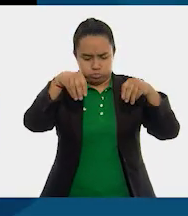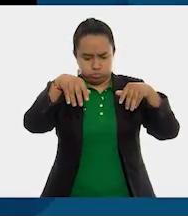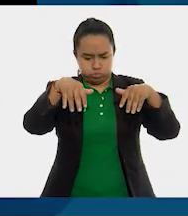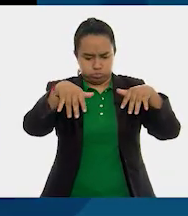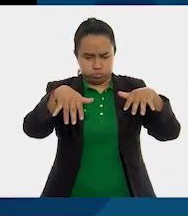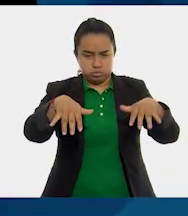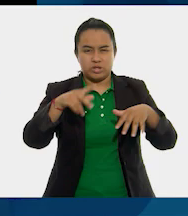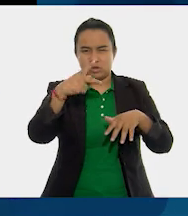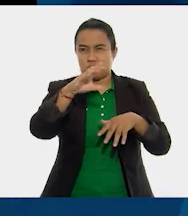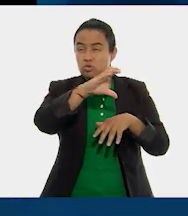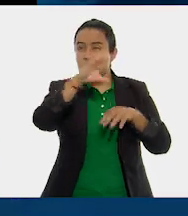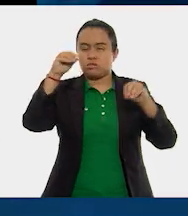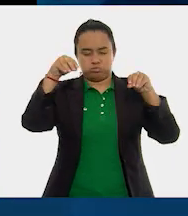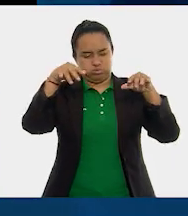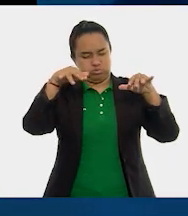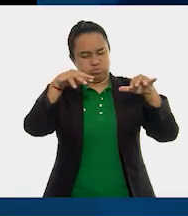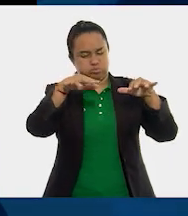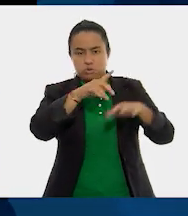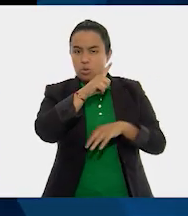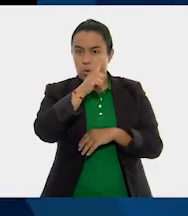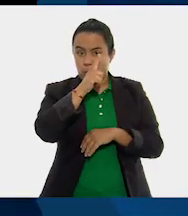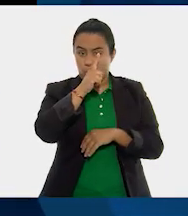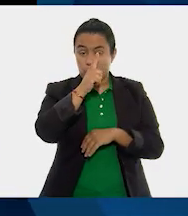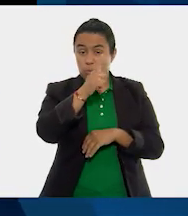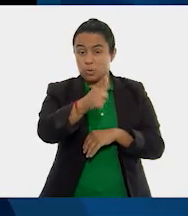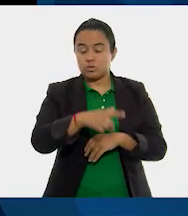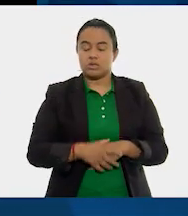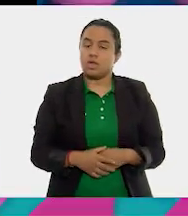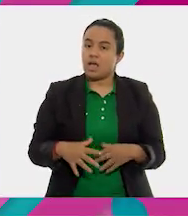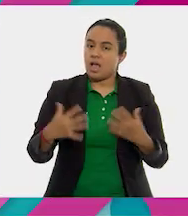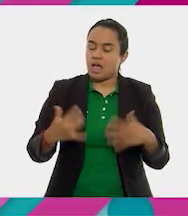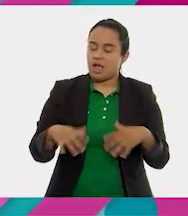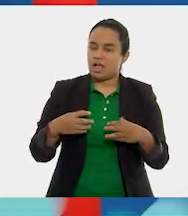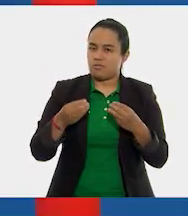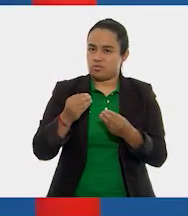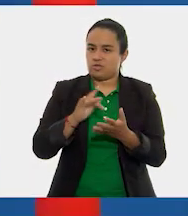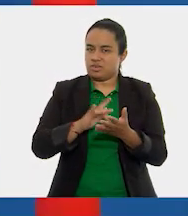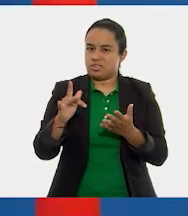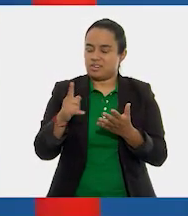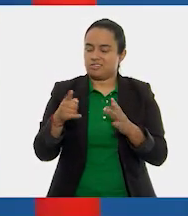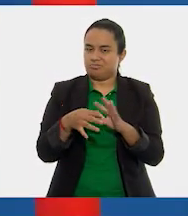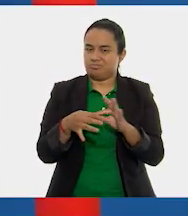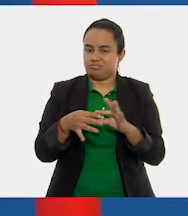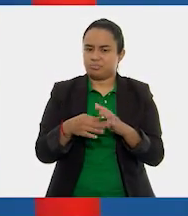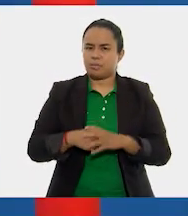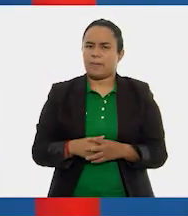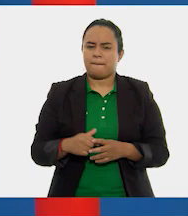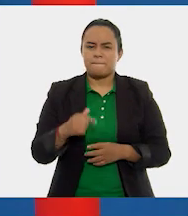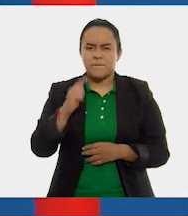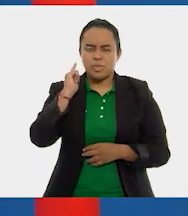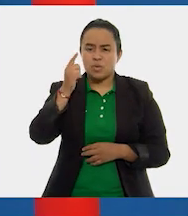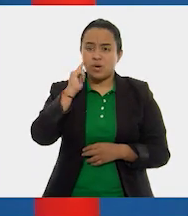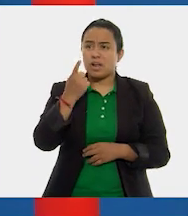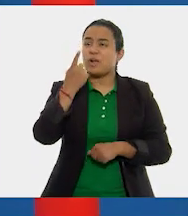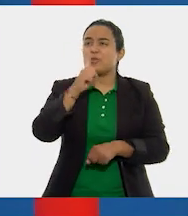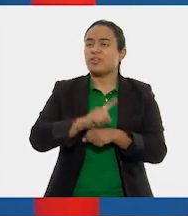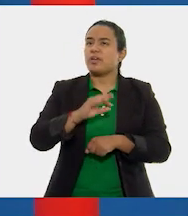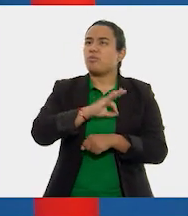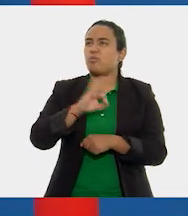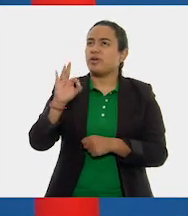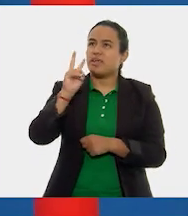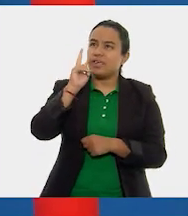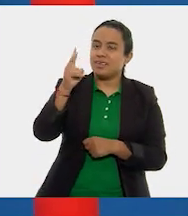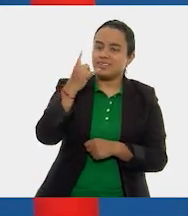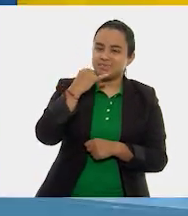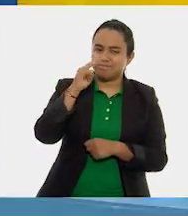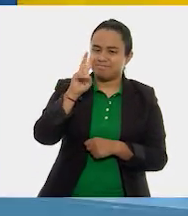de los cielos nocturnos de estas zonas. Wow, maestra, muchísimas gracias por esta explicación. Ay, ojalá que algún día pueda haber una aurora boreal,